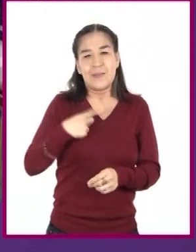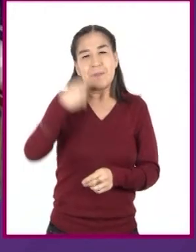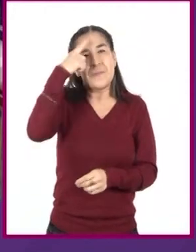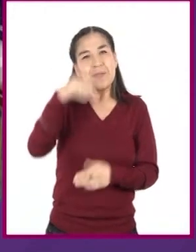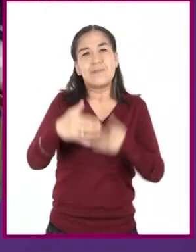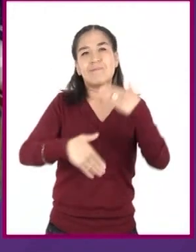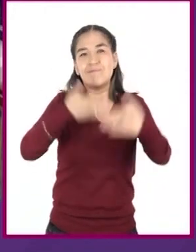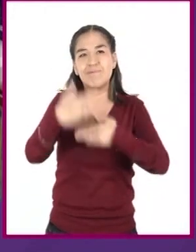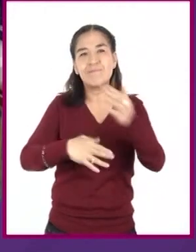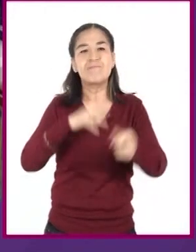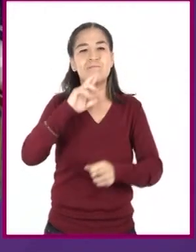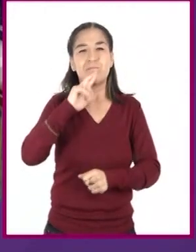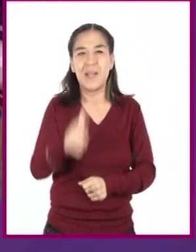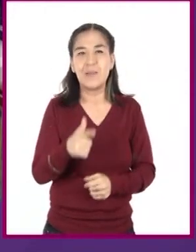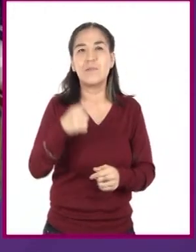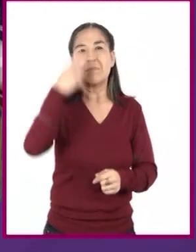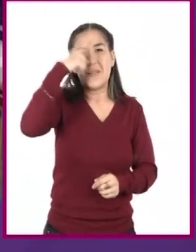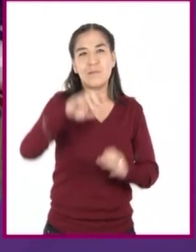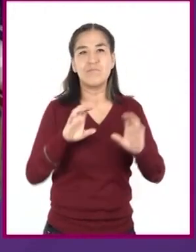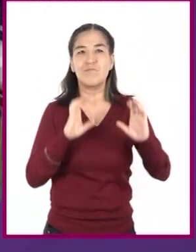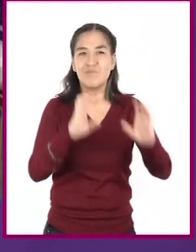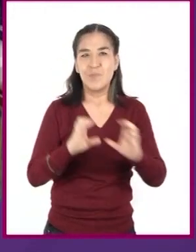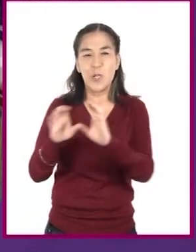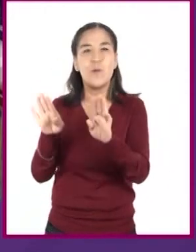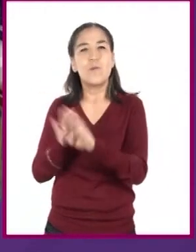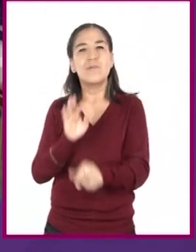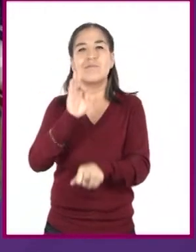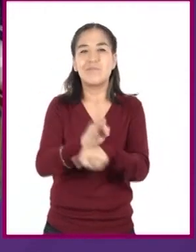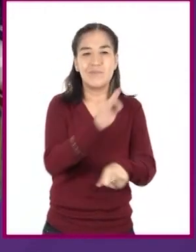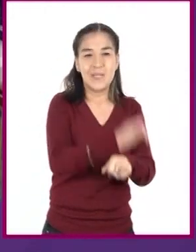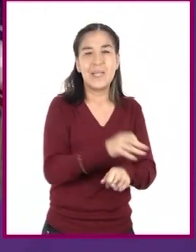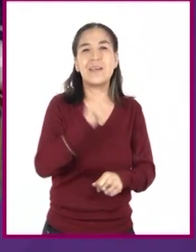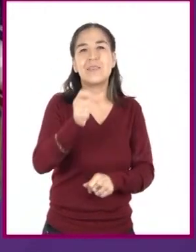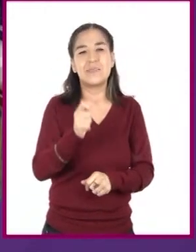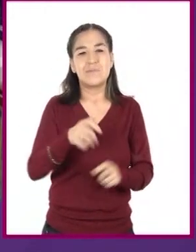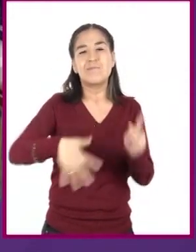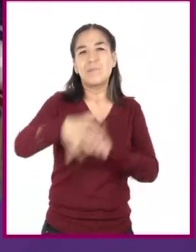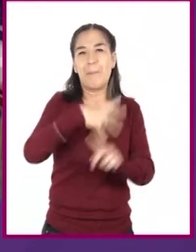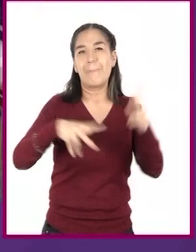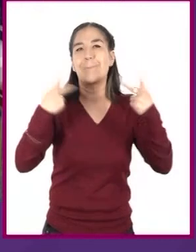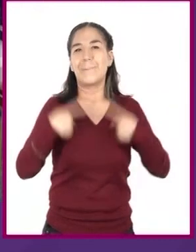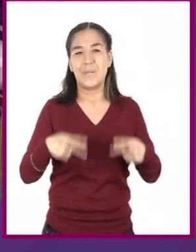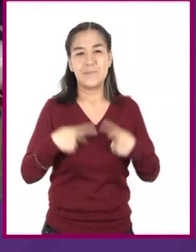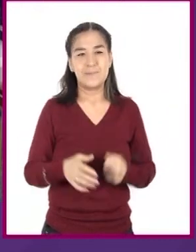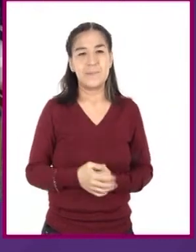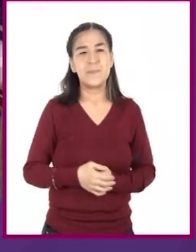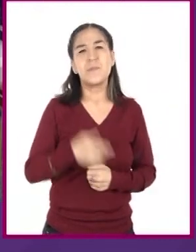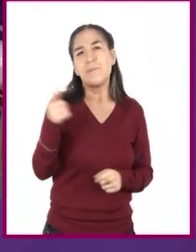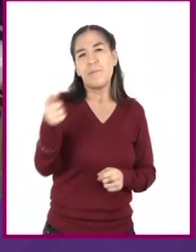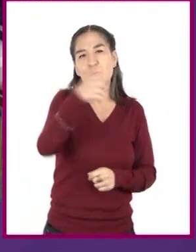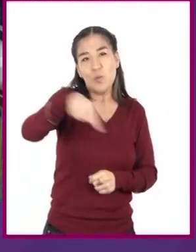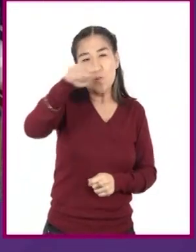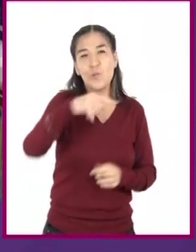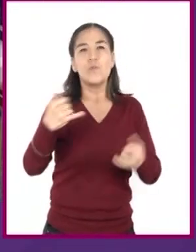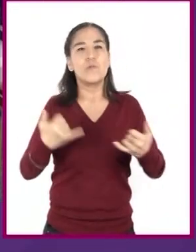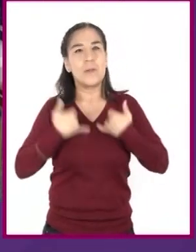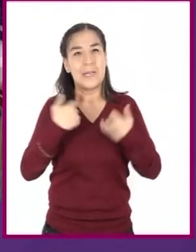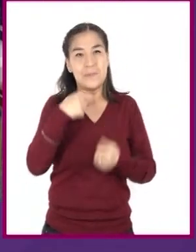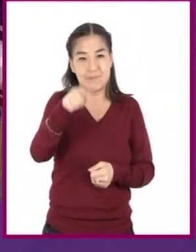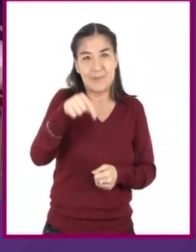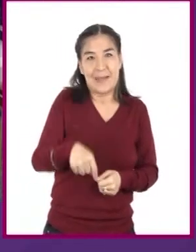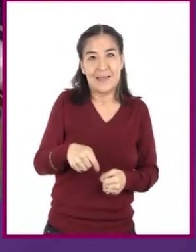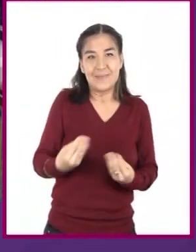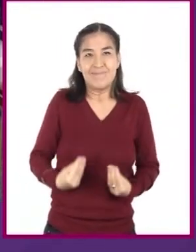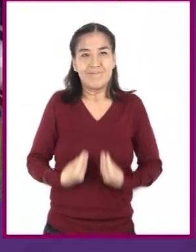generar sistemas y mecanismos de protección a ciertos hábitats en el planeta. Sin duda, ustedes que nacieron en este